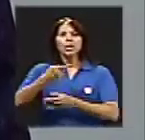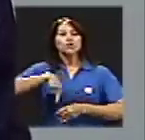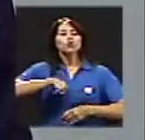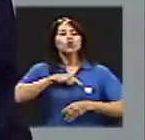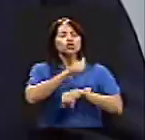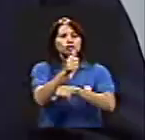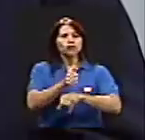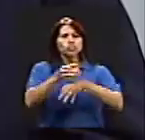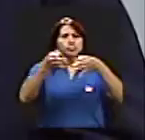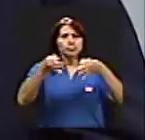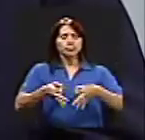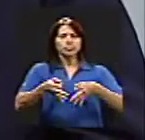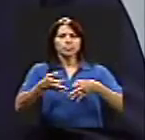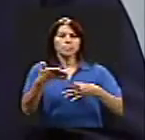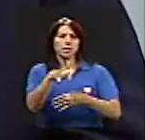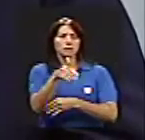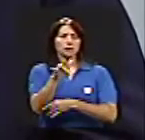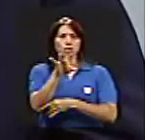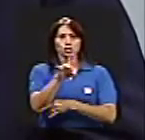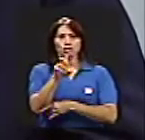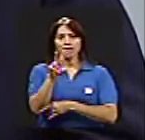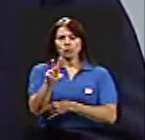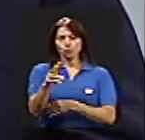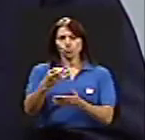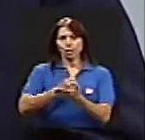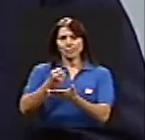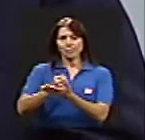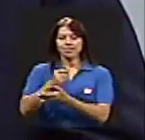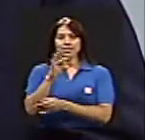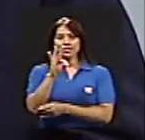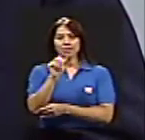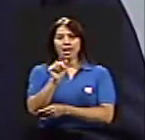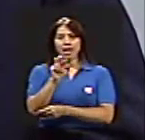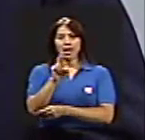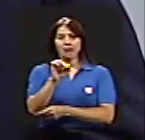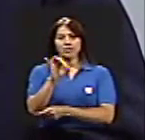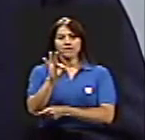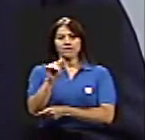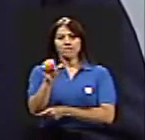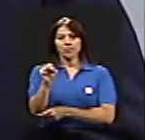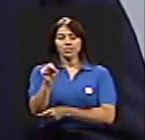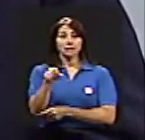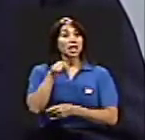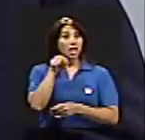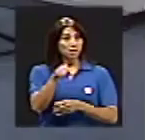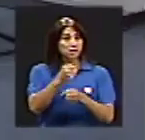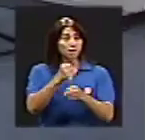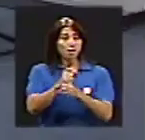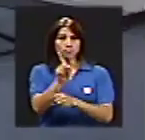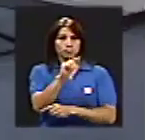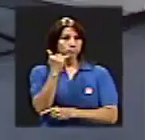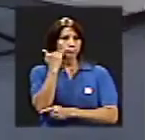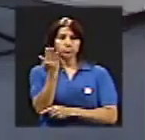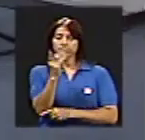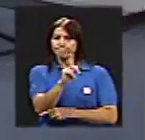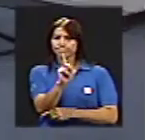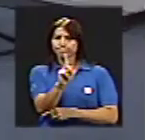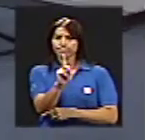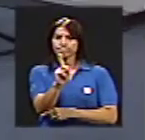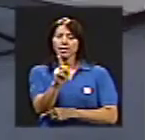82 tarifas en el país. Eso es una tarea que no es tan fácil de llevar a cabo,